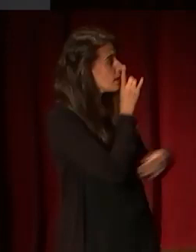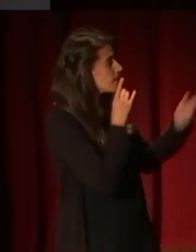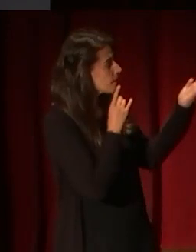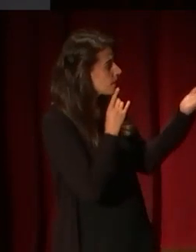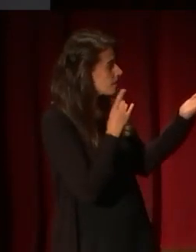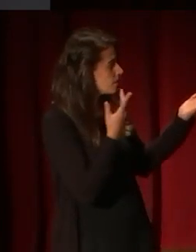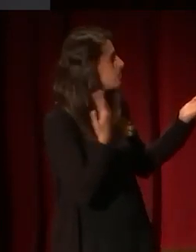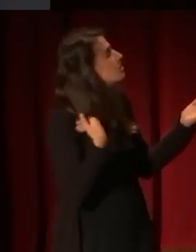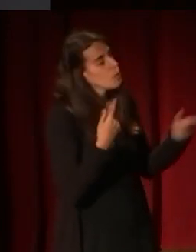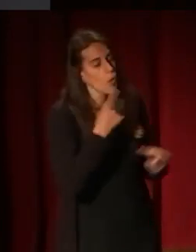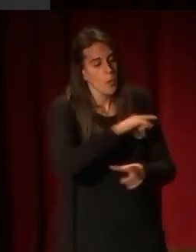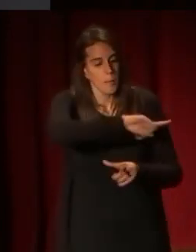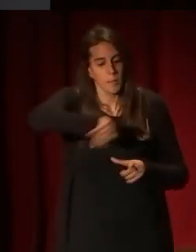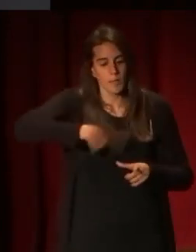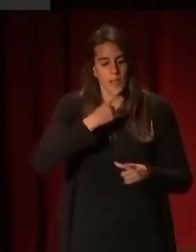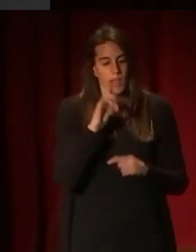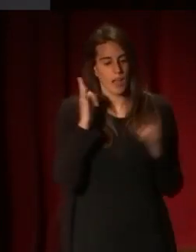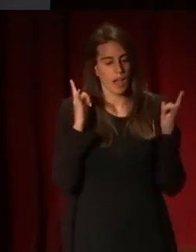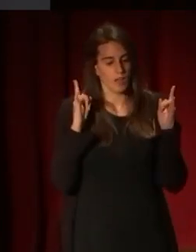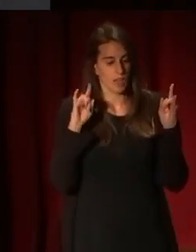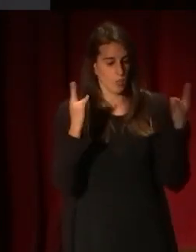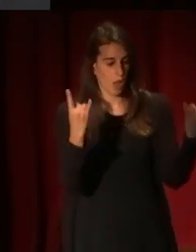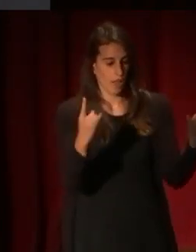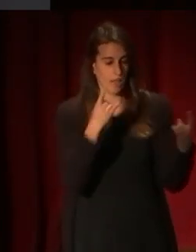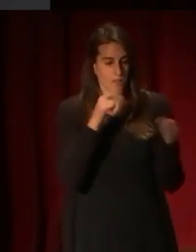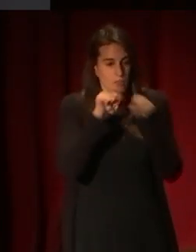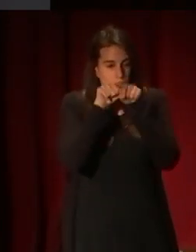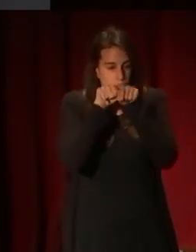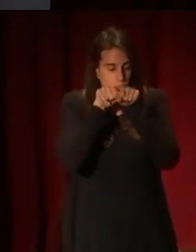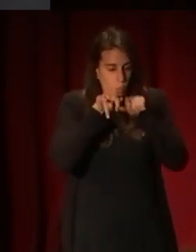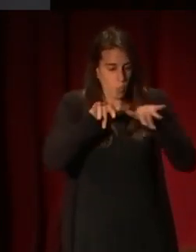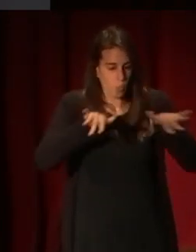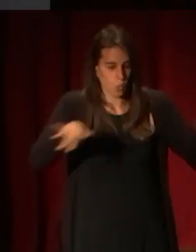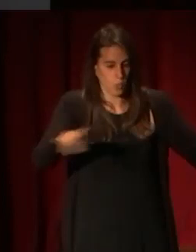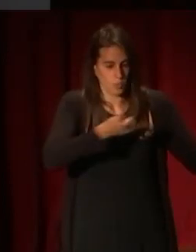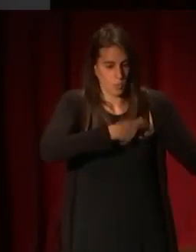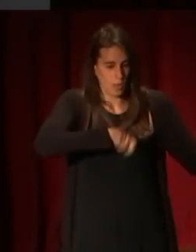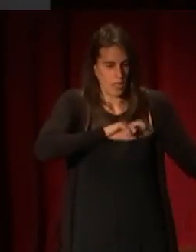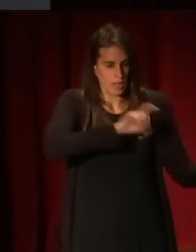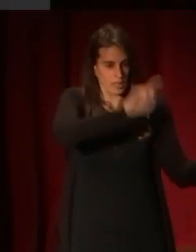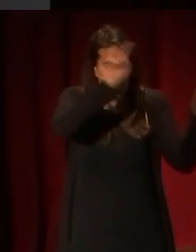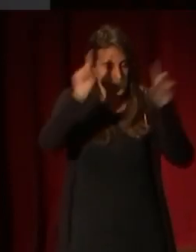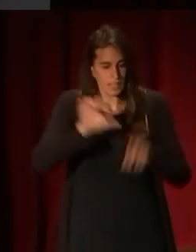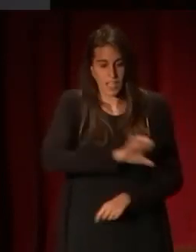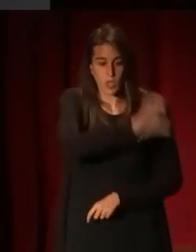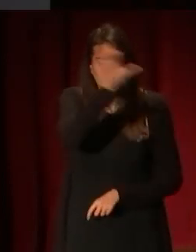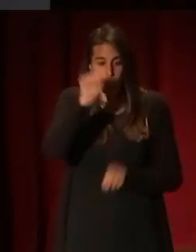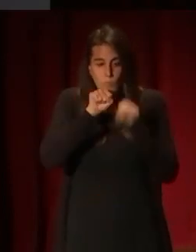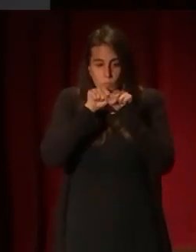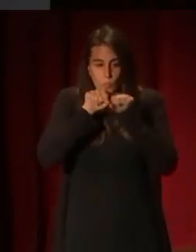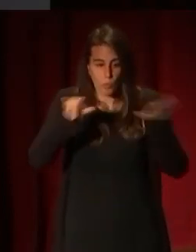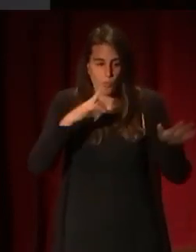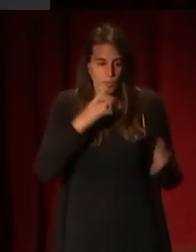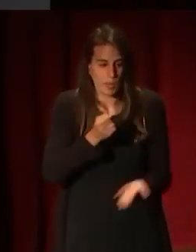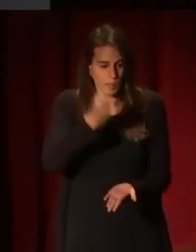imagen de plaza arbolada de plaza jardín se difundía también por toda españa y por toda europa gracias a las